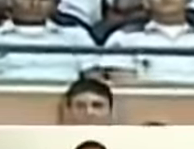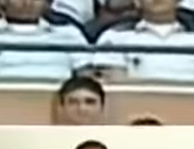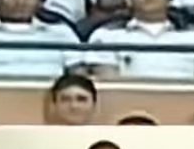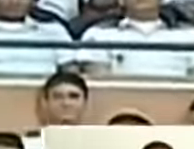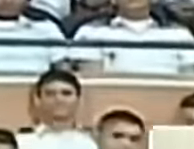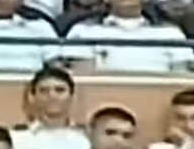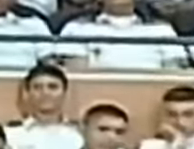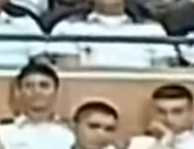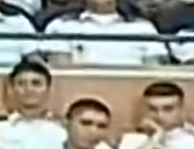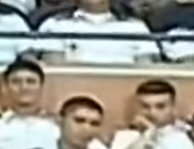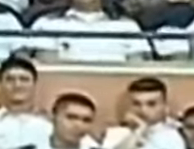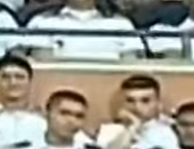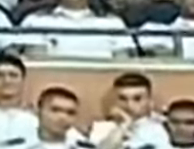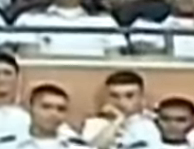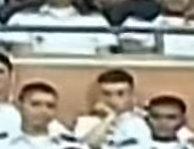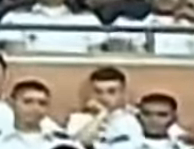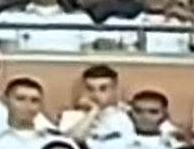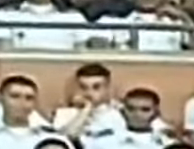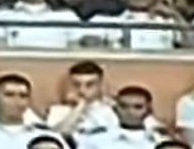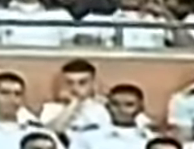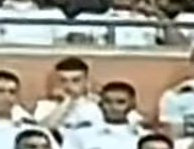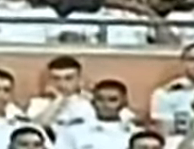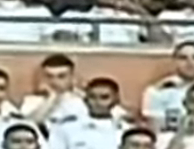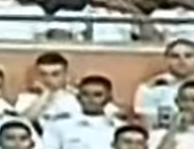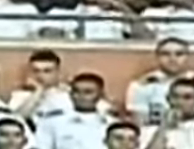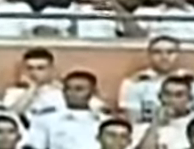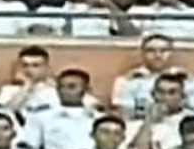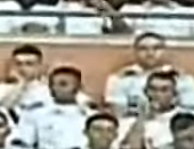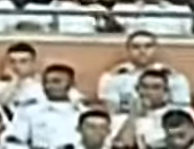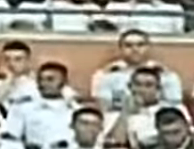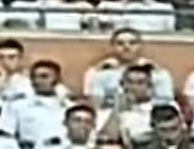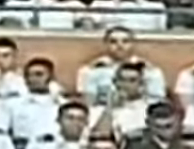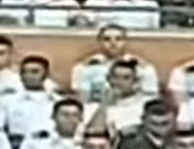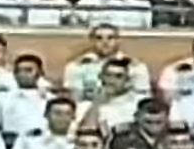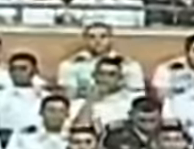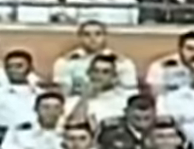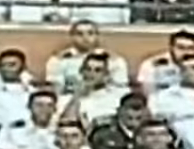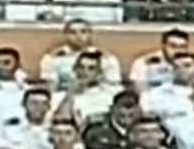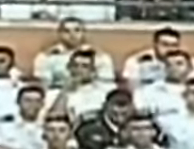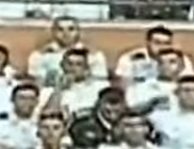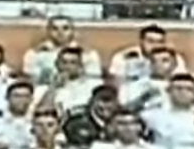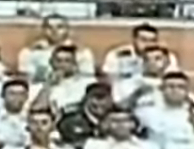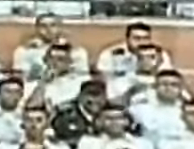de maduración, de aprendizaje, un proceso increciendo,